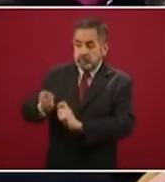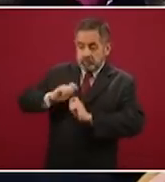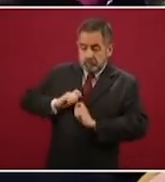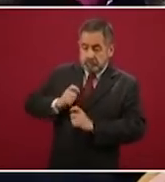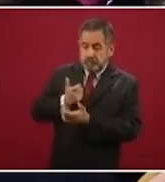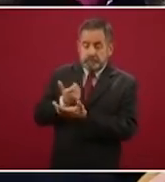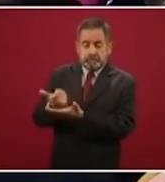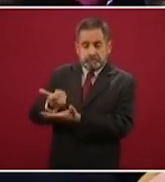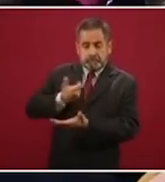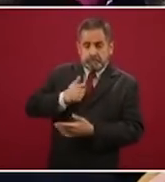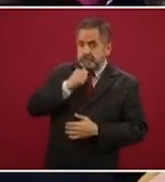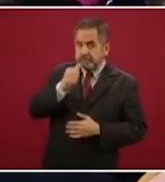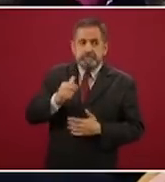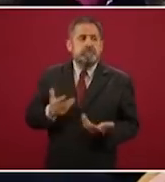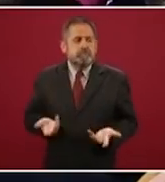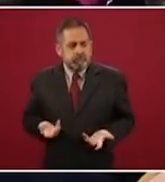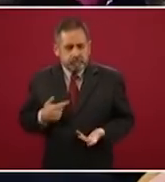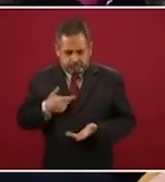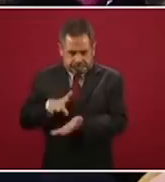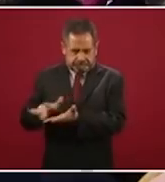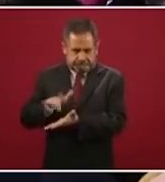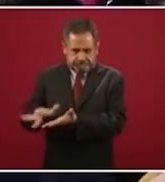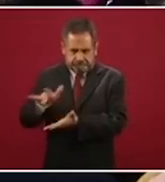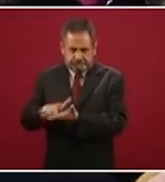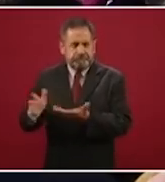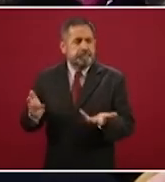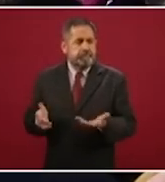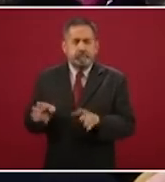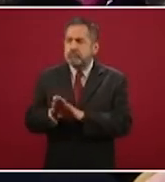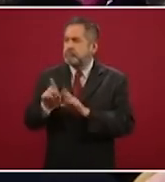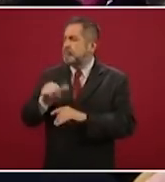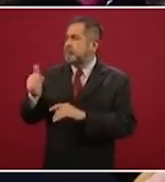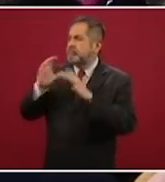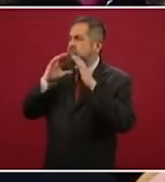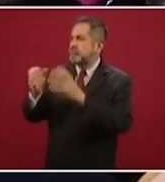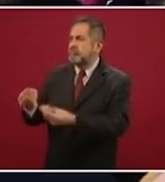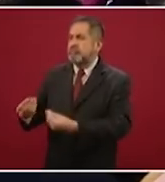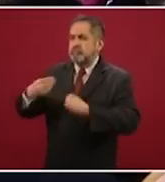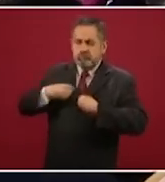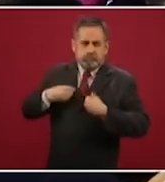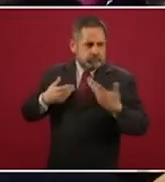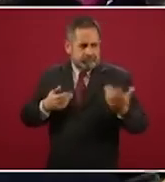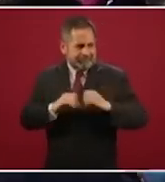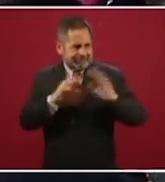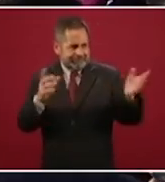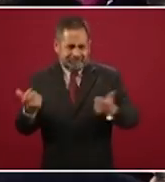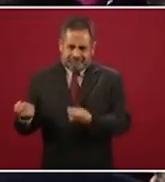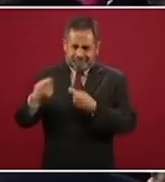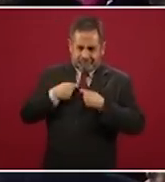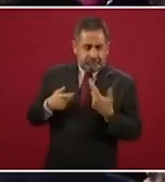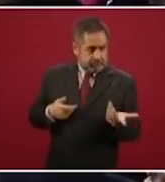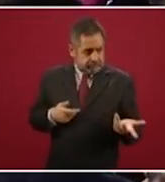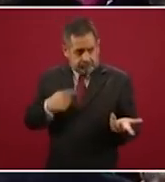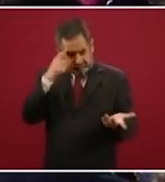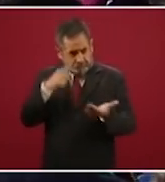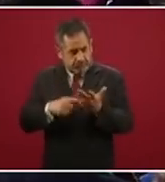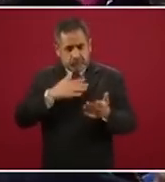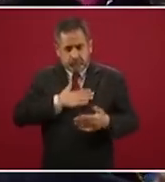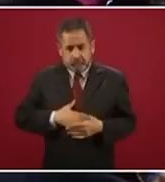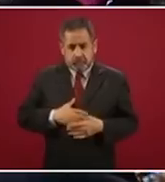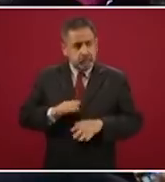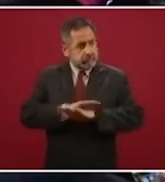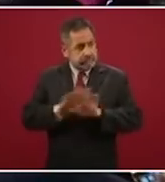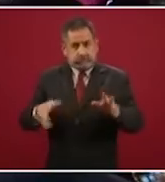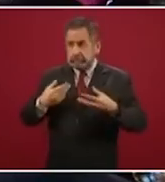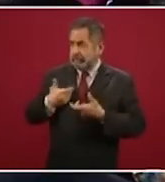pagos de créditos. ¿Qué otra cosa que no fueran fincas podía haber yo pedido? ¿O cree usted que hubiera sido justo que careciera